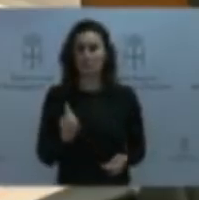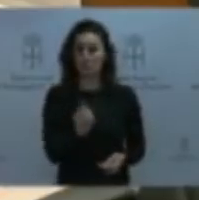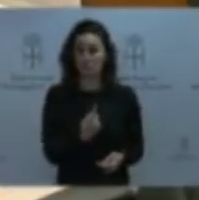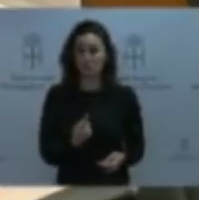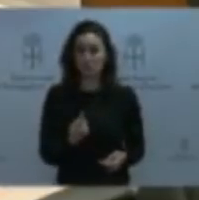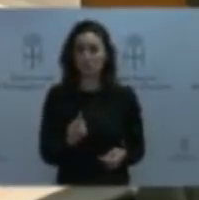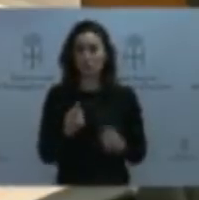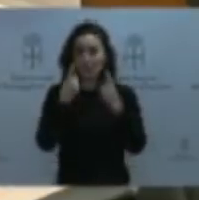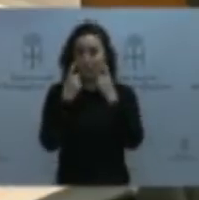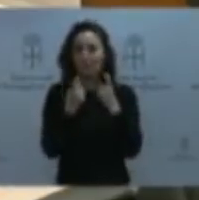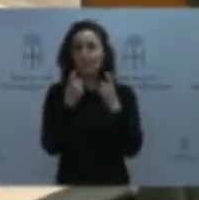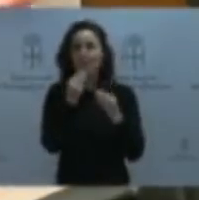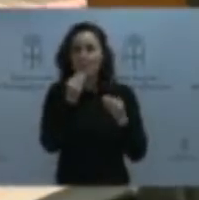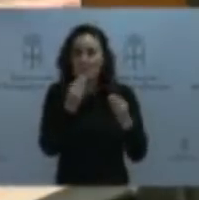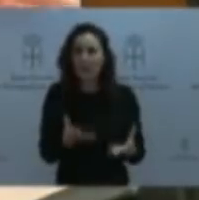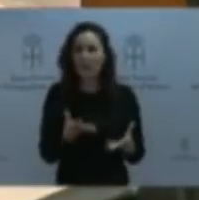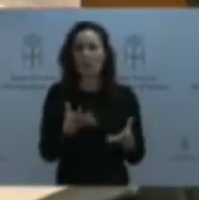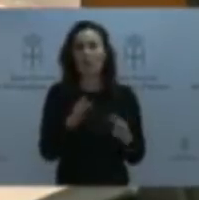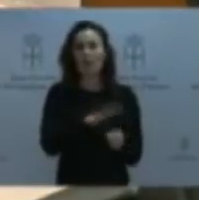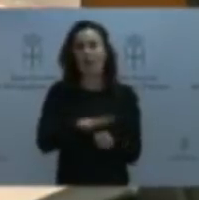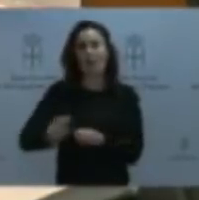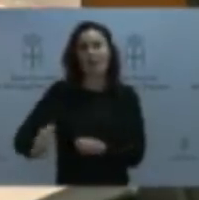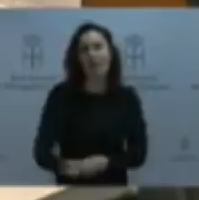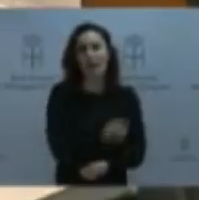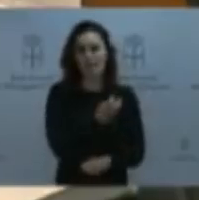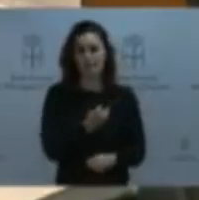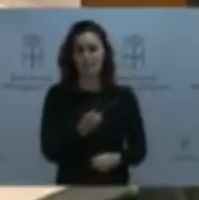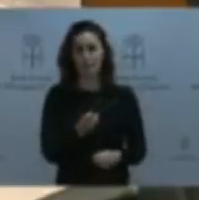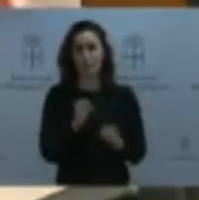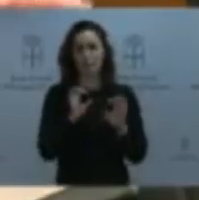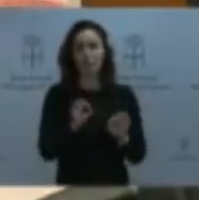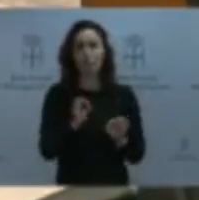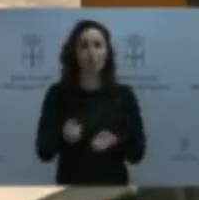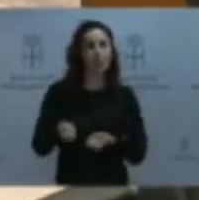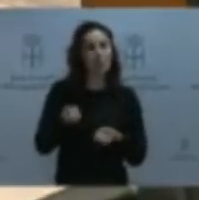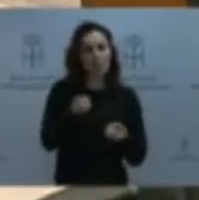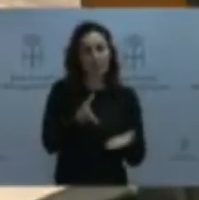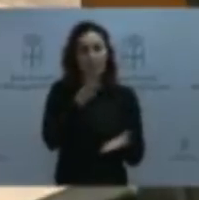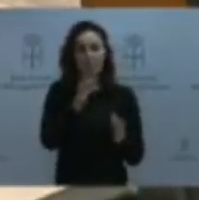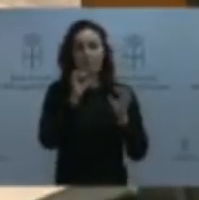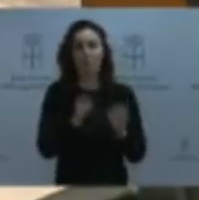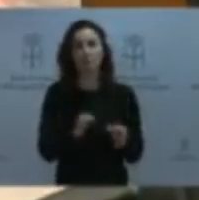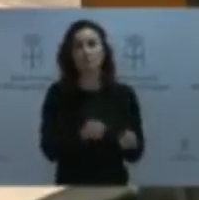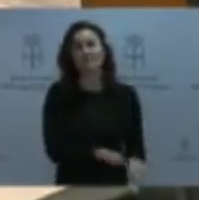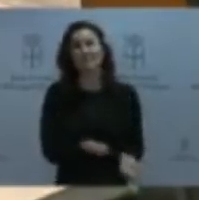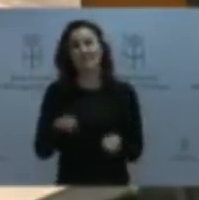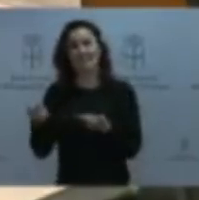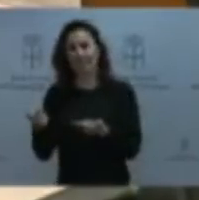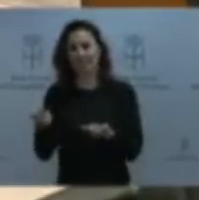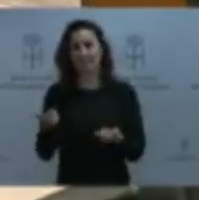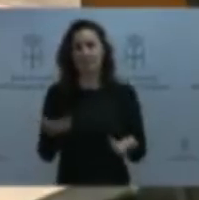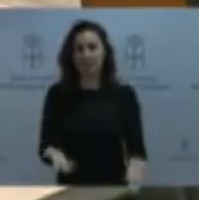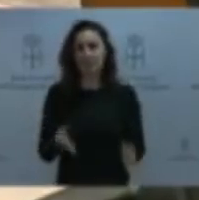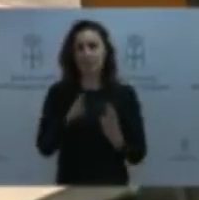distintos ámbitos que antes le comentaba, en el ámbito del traspaso de una localización a otra, en el ámbito de las condiciones laborales, incluso